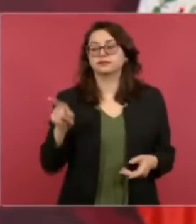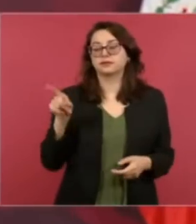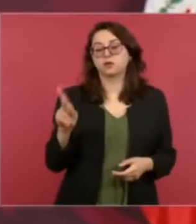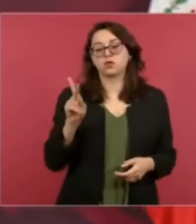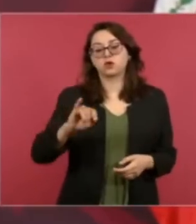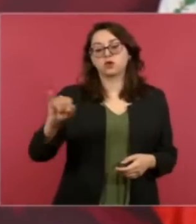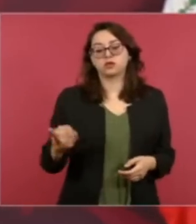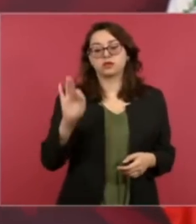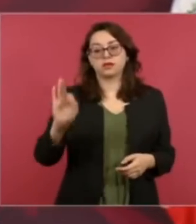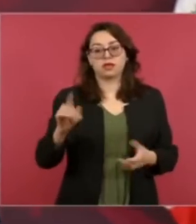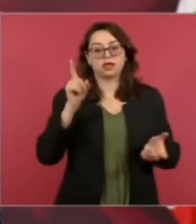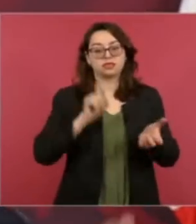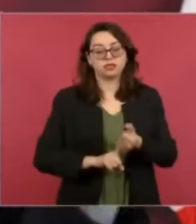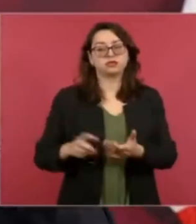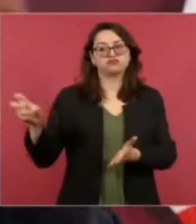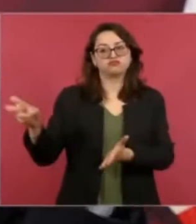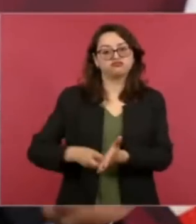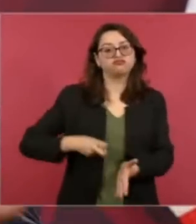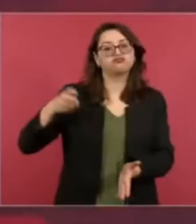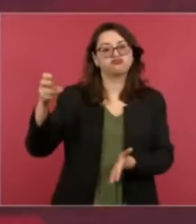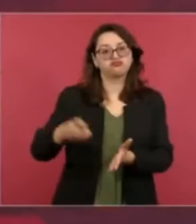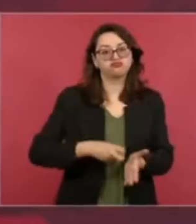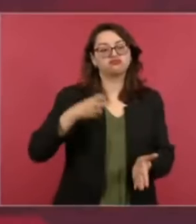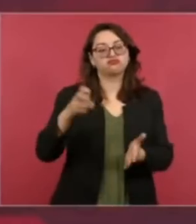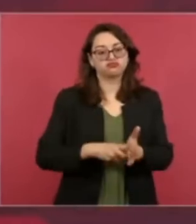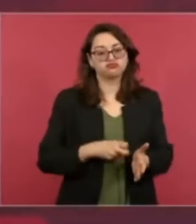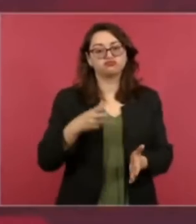Judicial, porque no hay